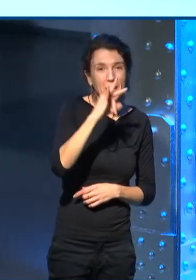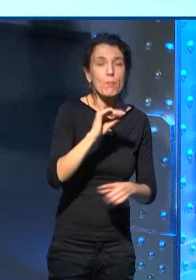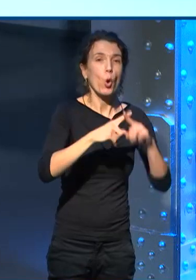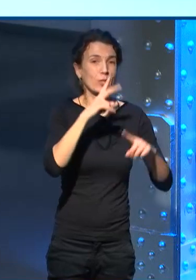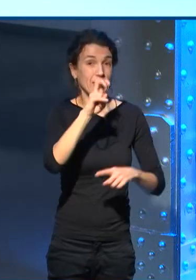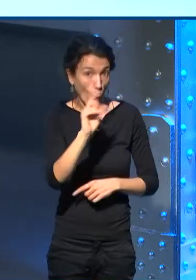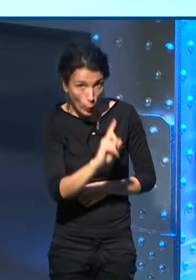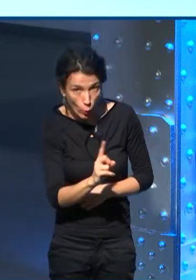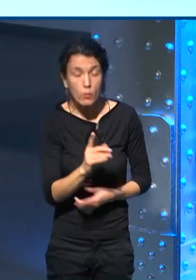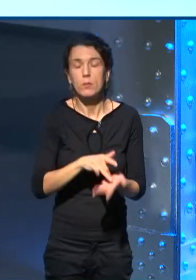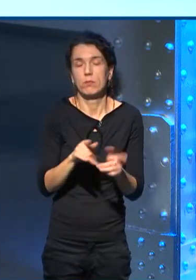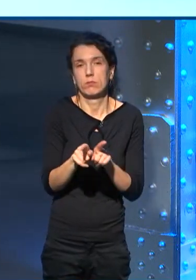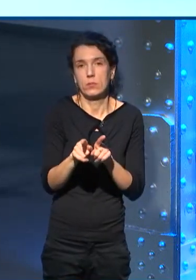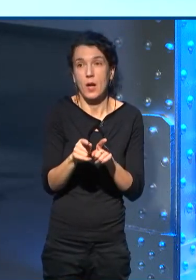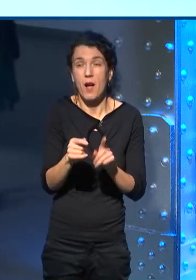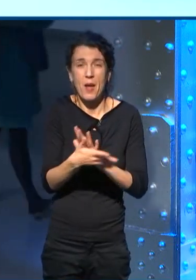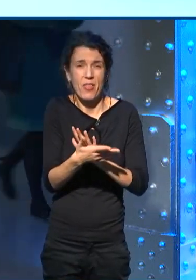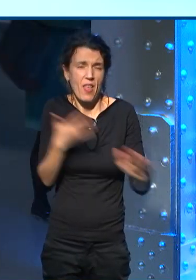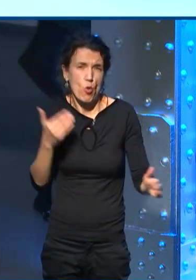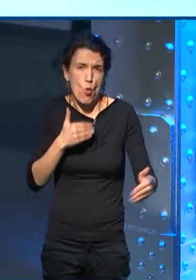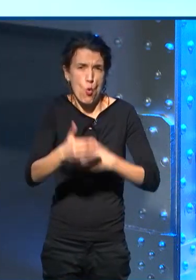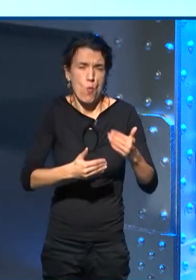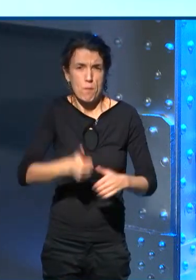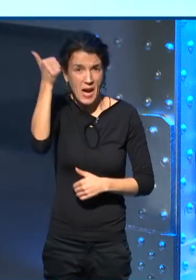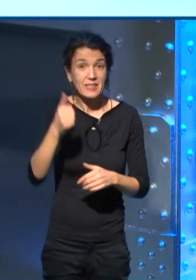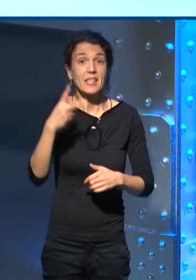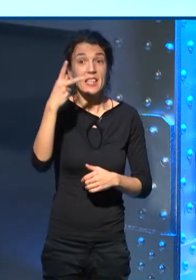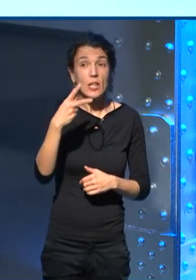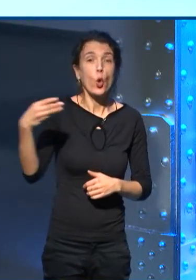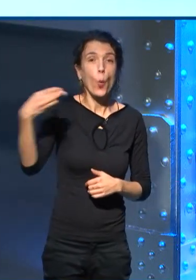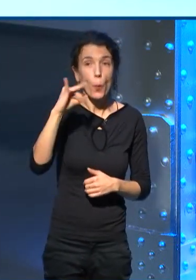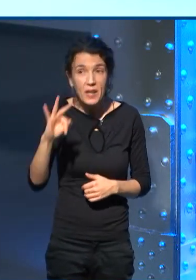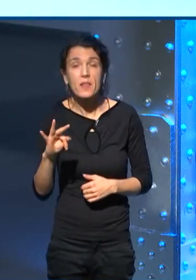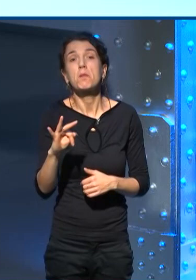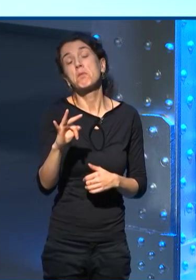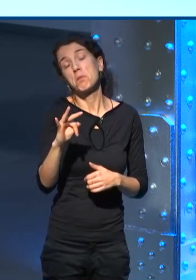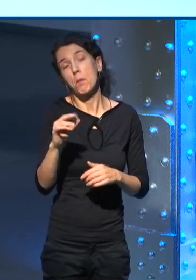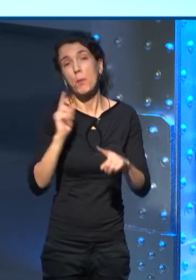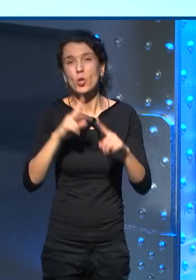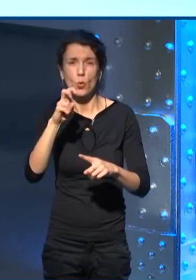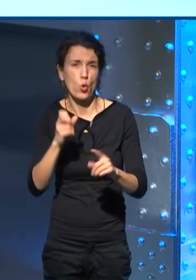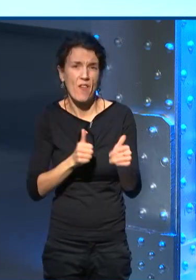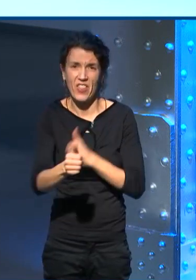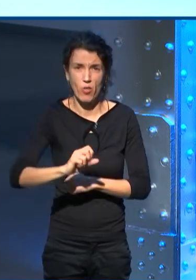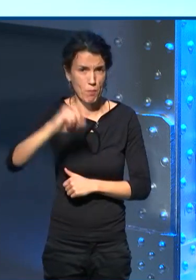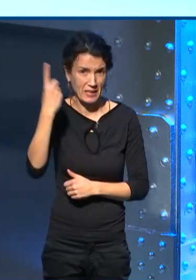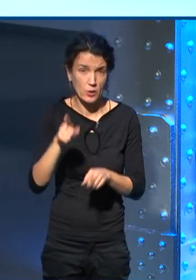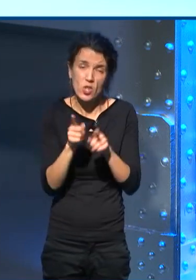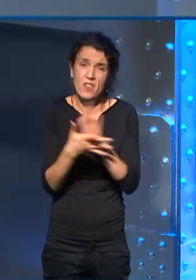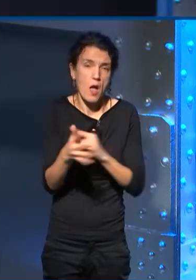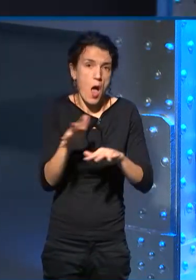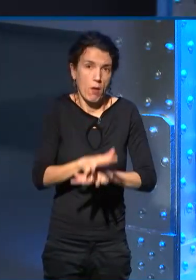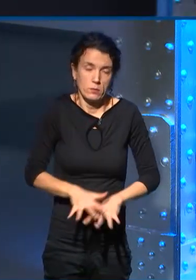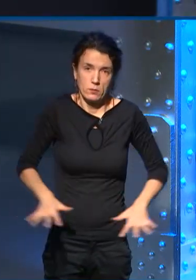en el mejor caso, lo más avanzado que tenemos, estamos hablando de kilobits, decenas, algún centenar de kilobits por segundo. Esto es a pedales.